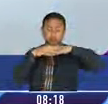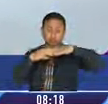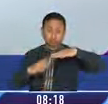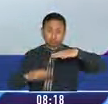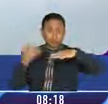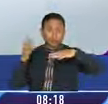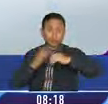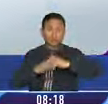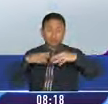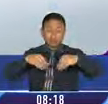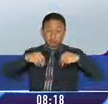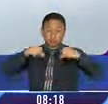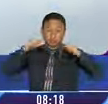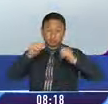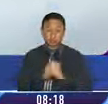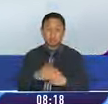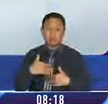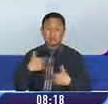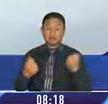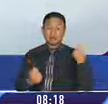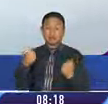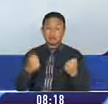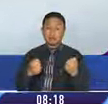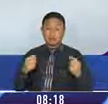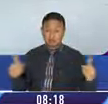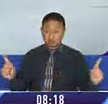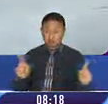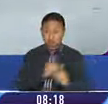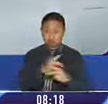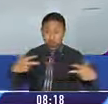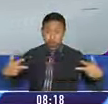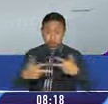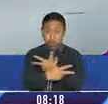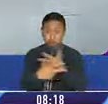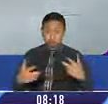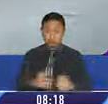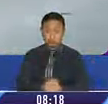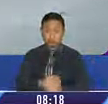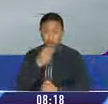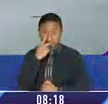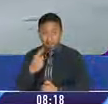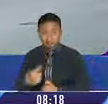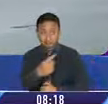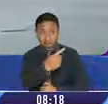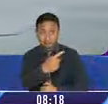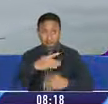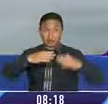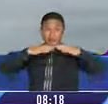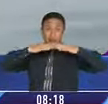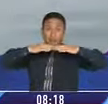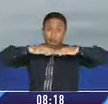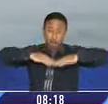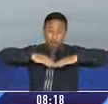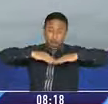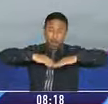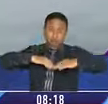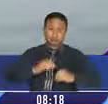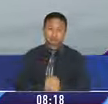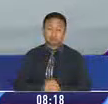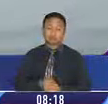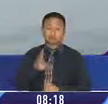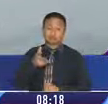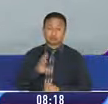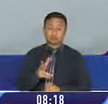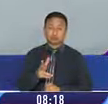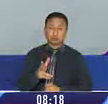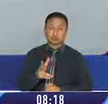por el polvo, los carros mismos que pasan. Al menos ahí hay huecos tan grandes que hace que los carros